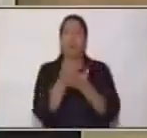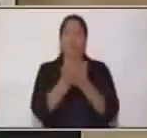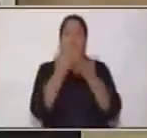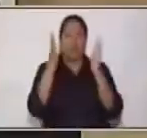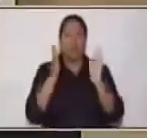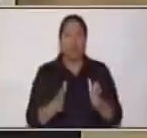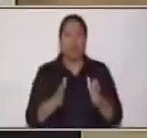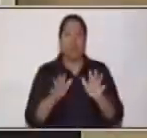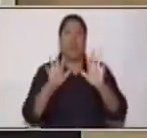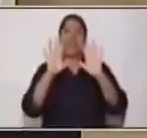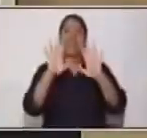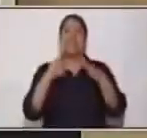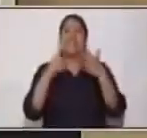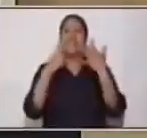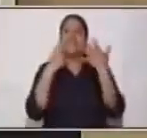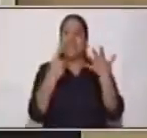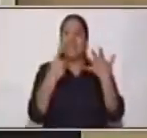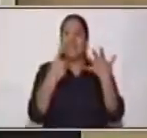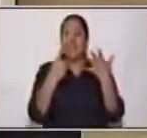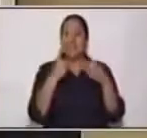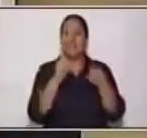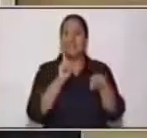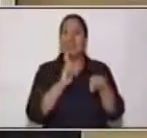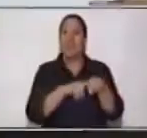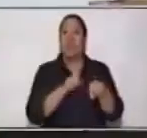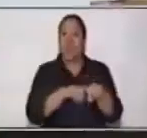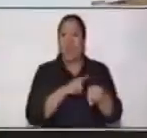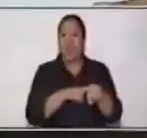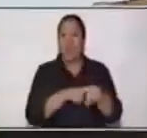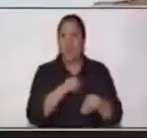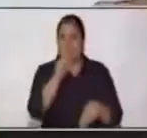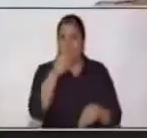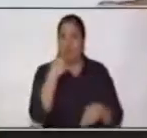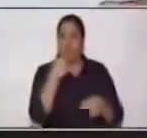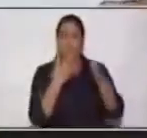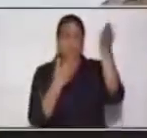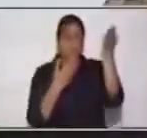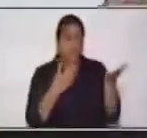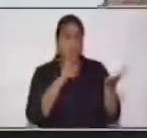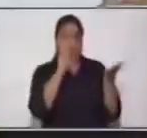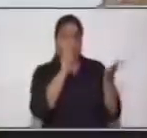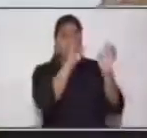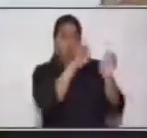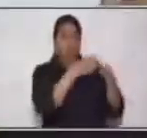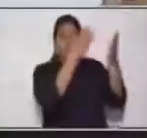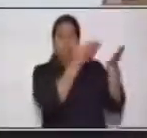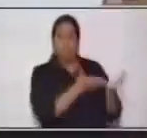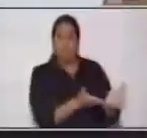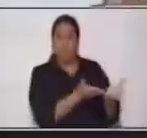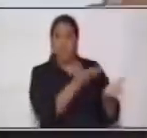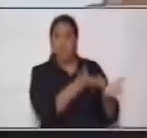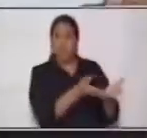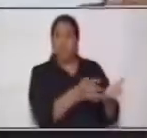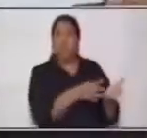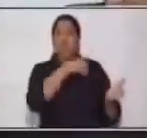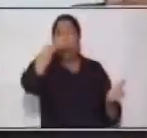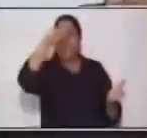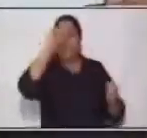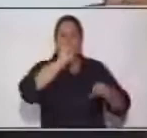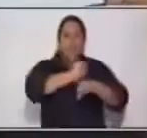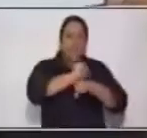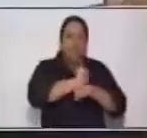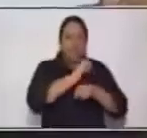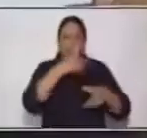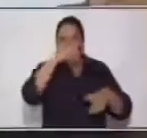dedicar 16 horas, porque acuérdese que nos indica que un investigador dedica 4 horas más. Entonces, el primero va a dedicar